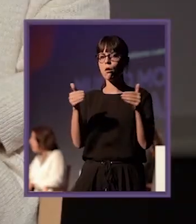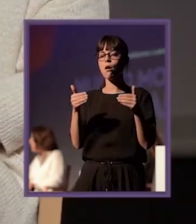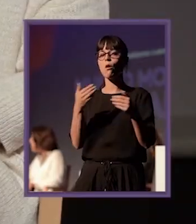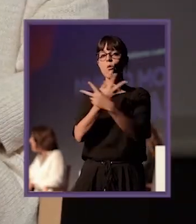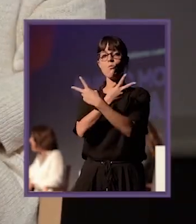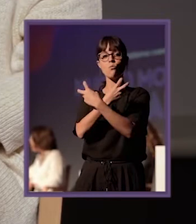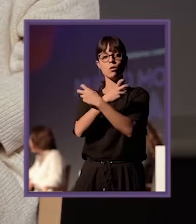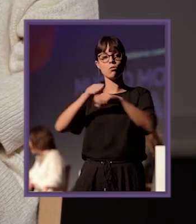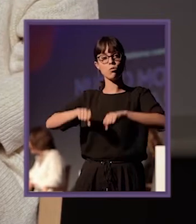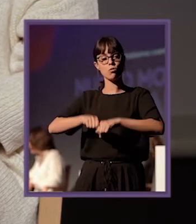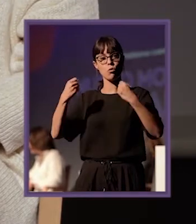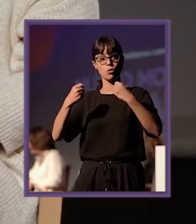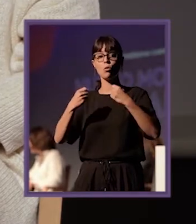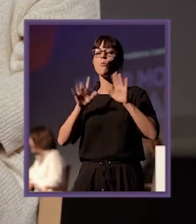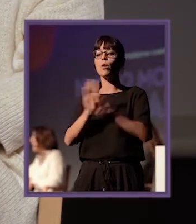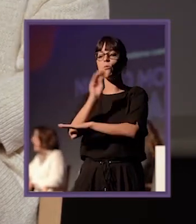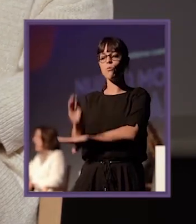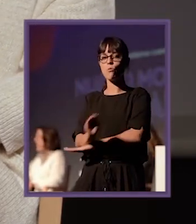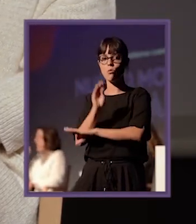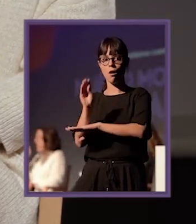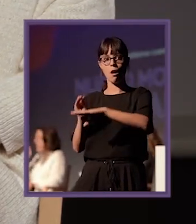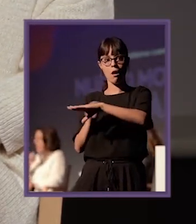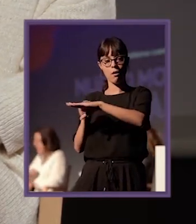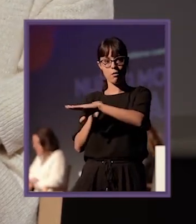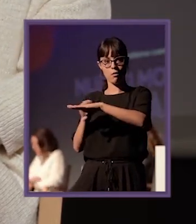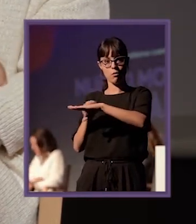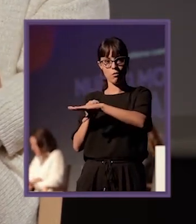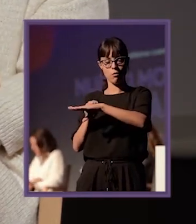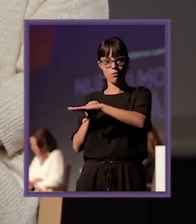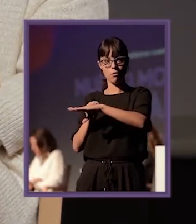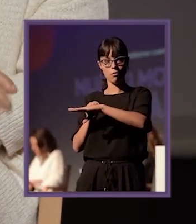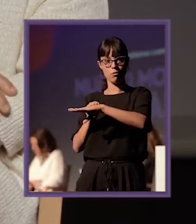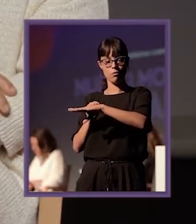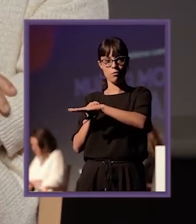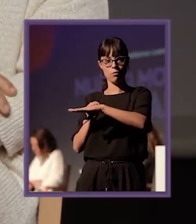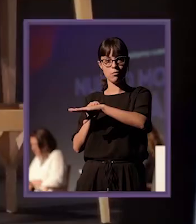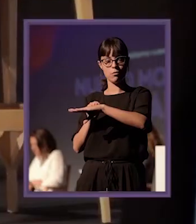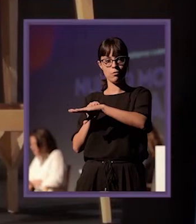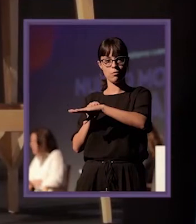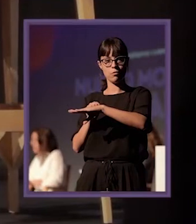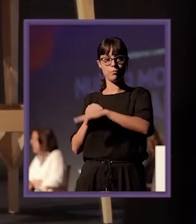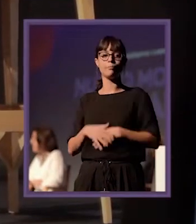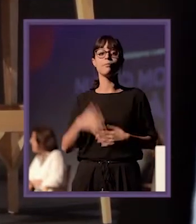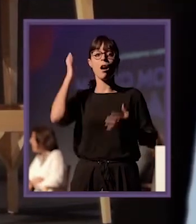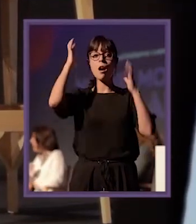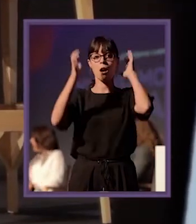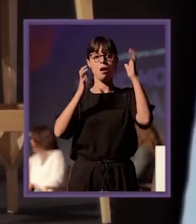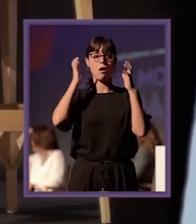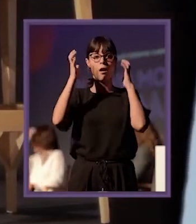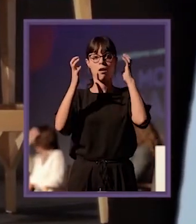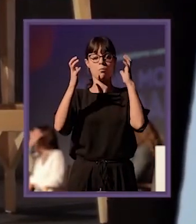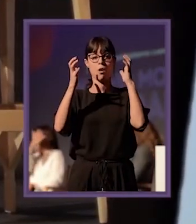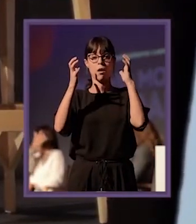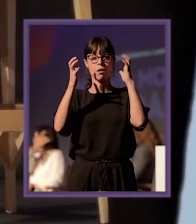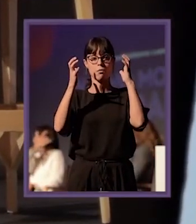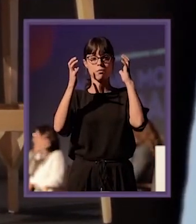fémur roto, pero curado. En la vida animal no hay absolutamente ninguna